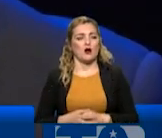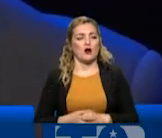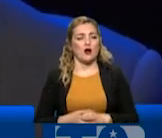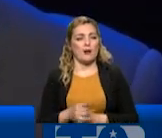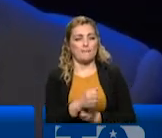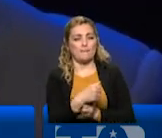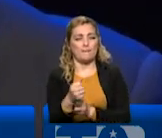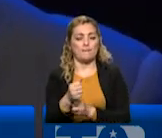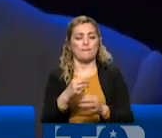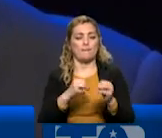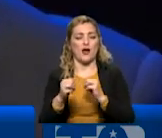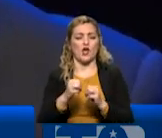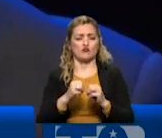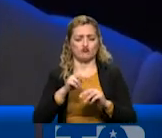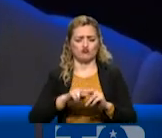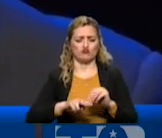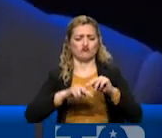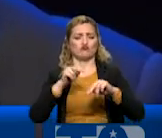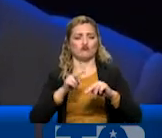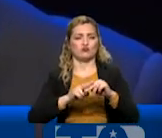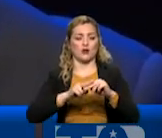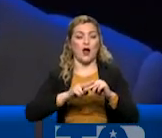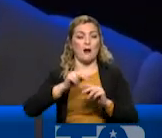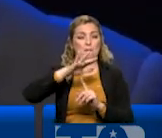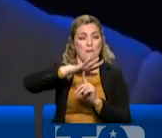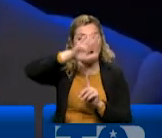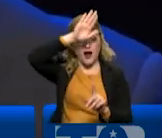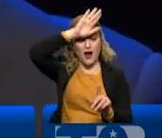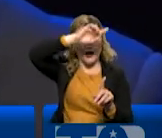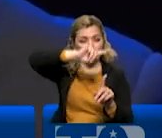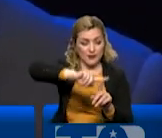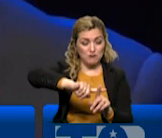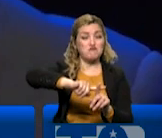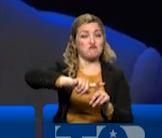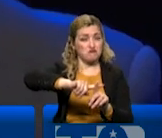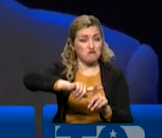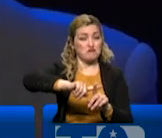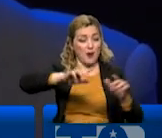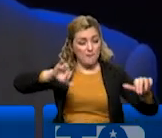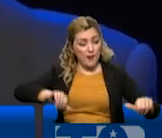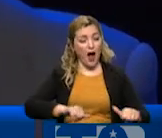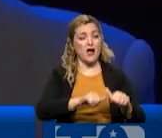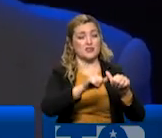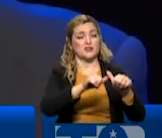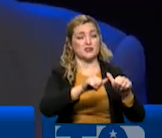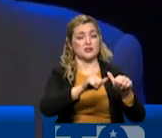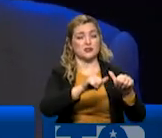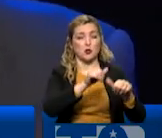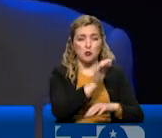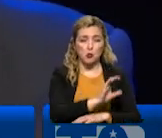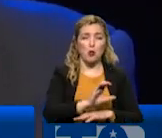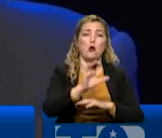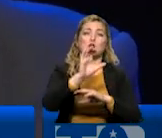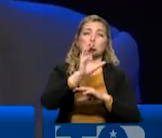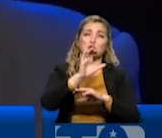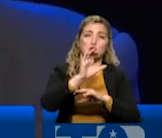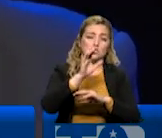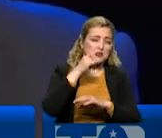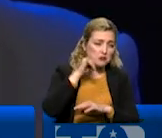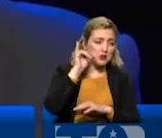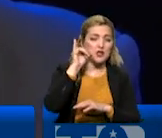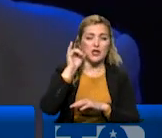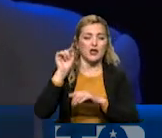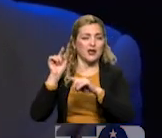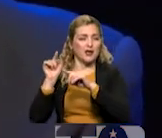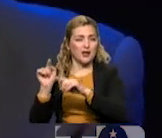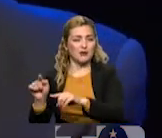creciendo y conectar el parque la carolina con los valles y el aeropuerto a través del quito federico así como sustituir la